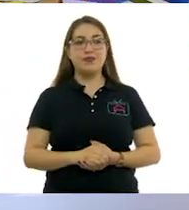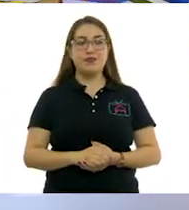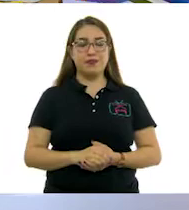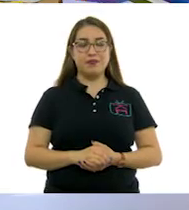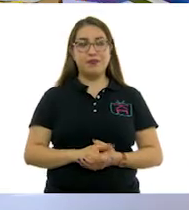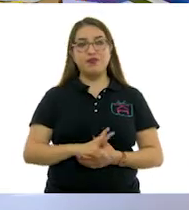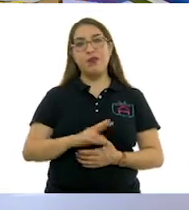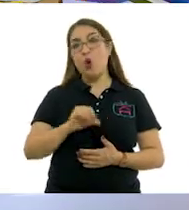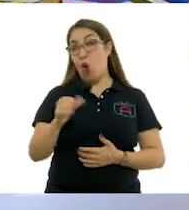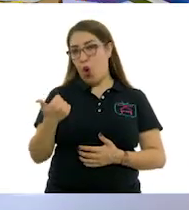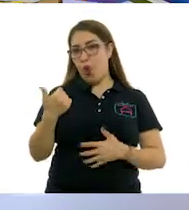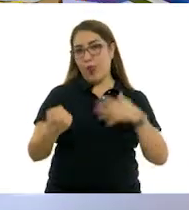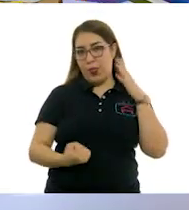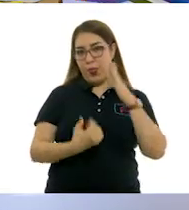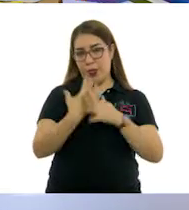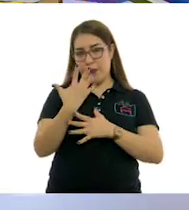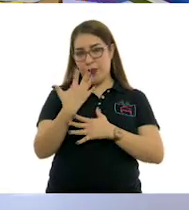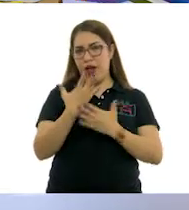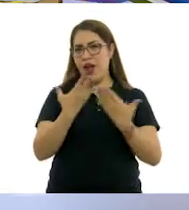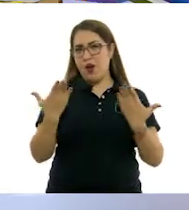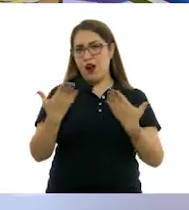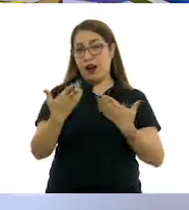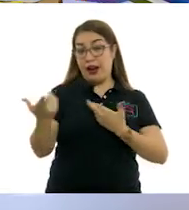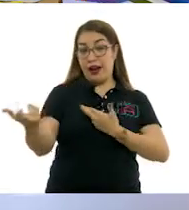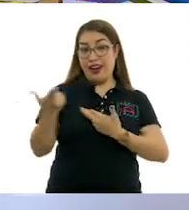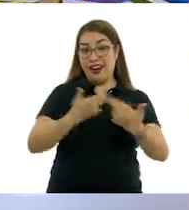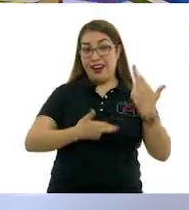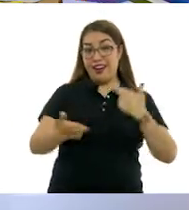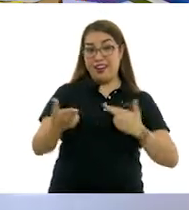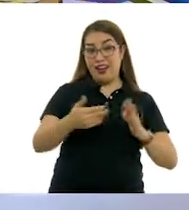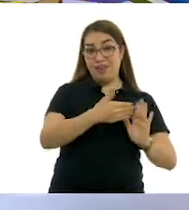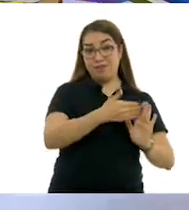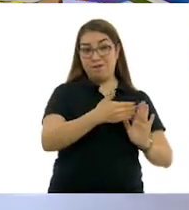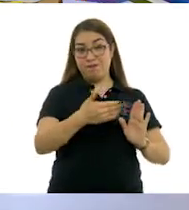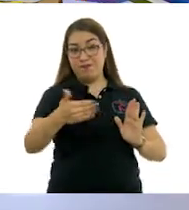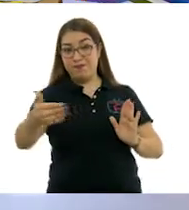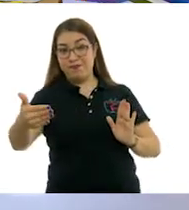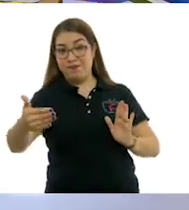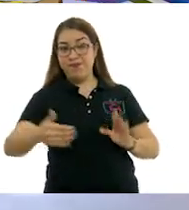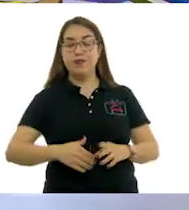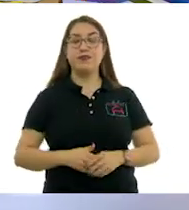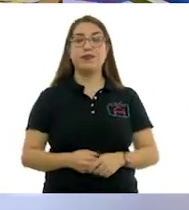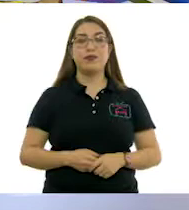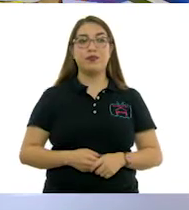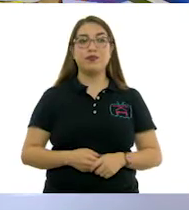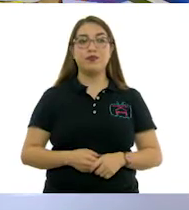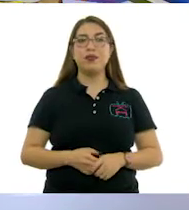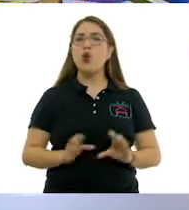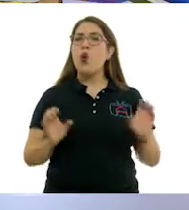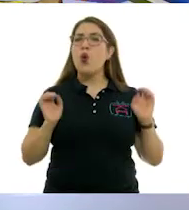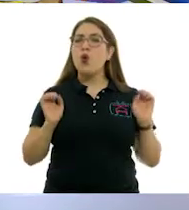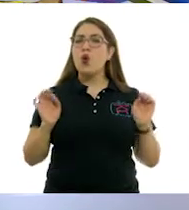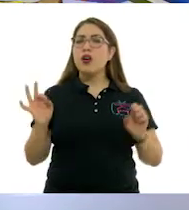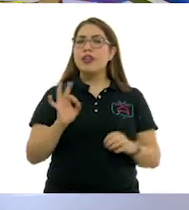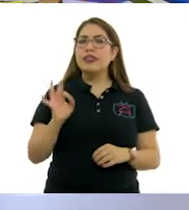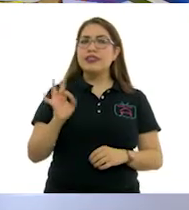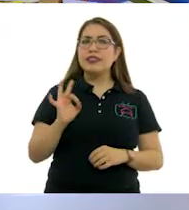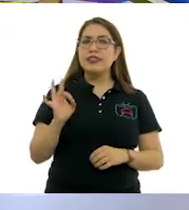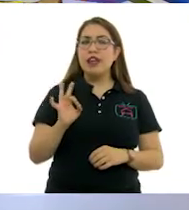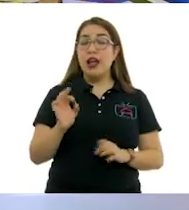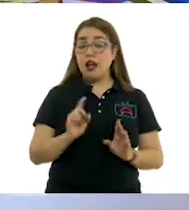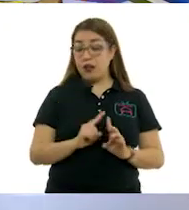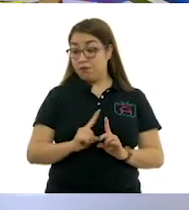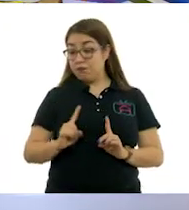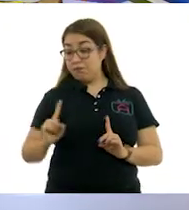hice una trayectoria diagonal. Ahora me voy a regresar igual con la misma trayectoria, diagonal. ¿O qué tal si la quiero hacer hacia un